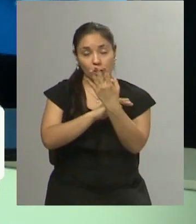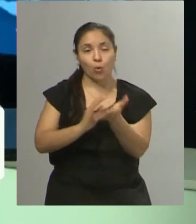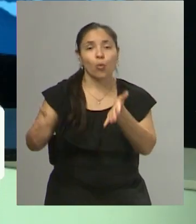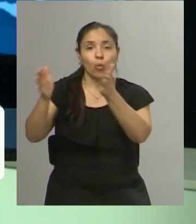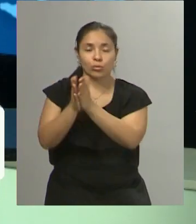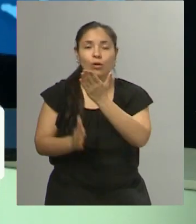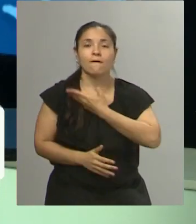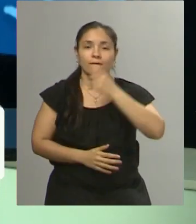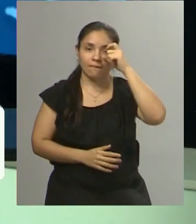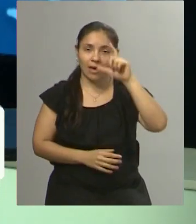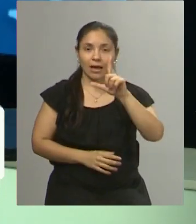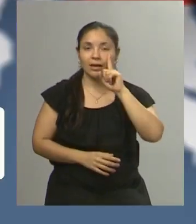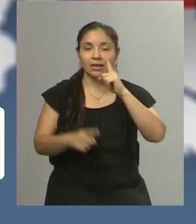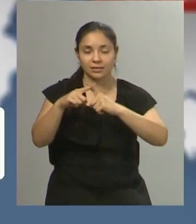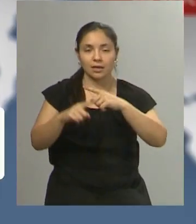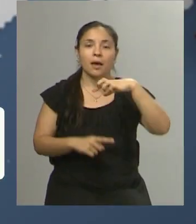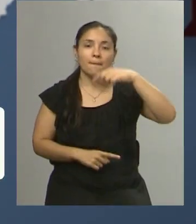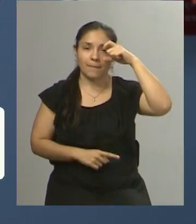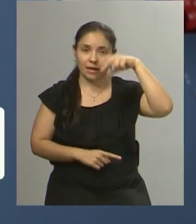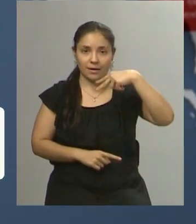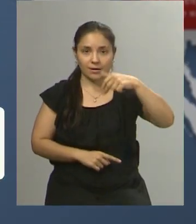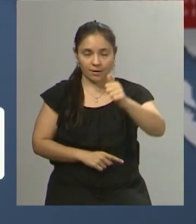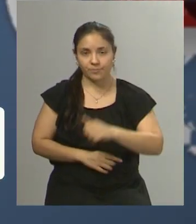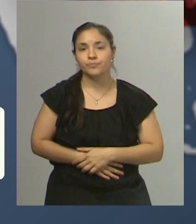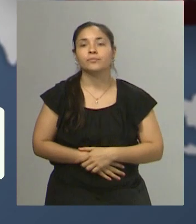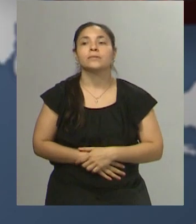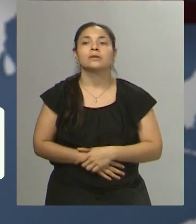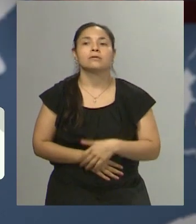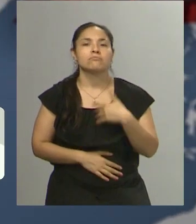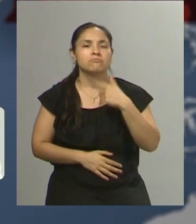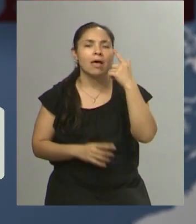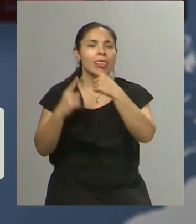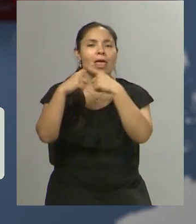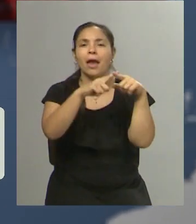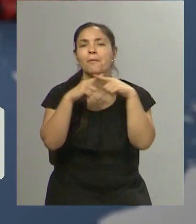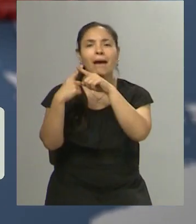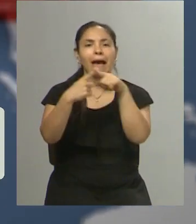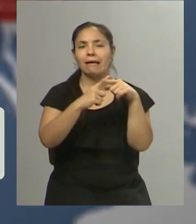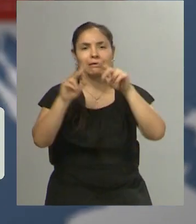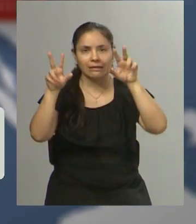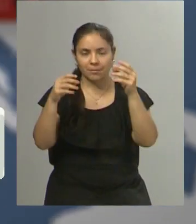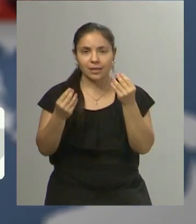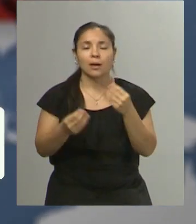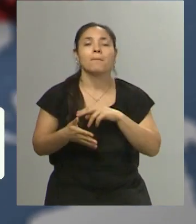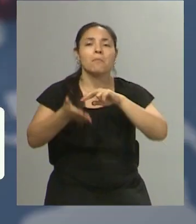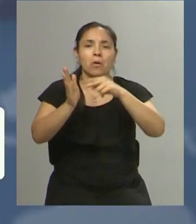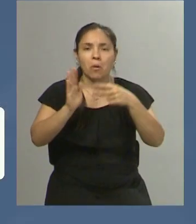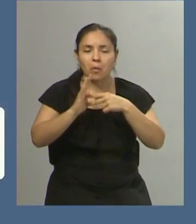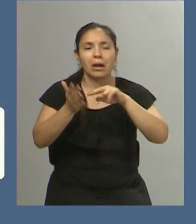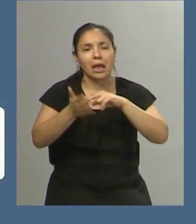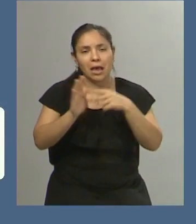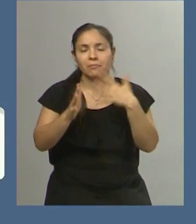Félix Peña. Félix, una cuestión que se ha discutido bastante es respecto a las grandes dificultades que ha